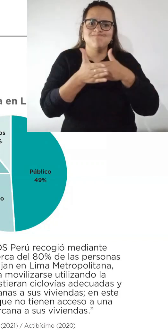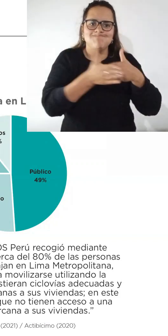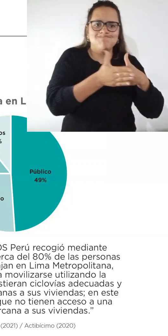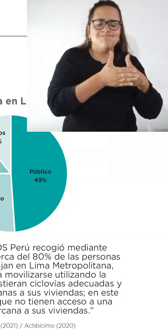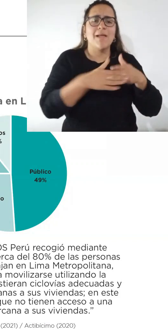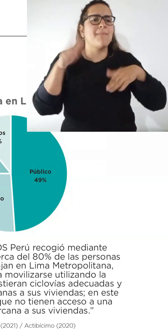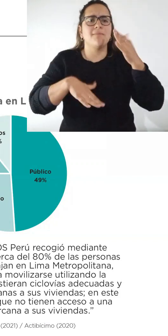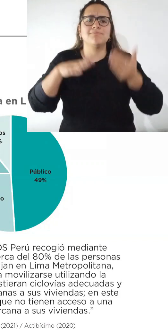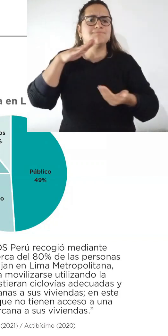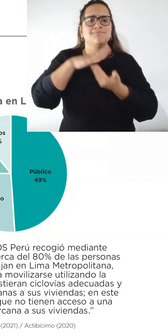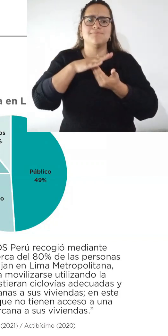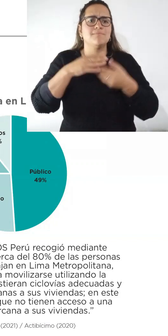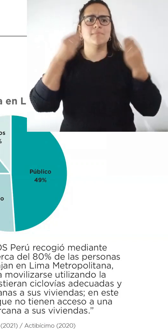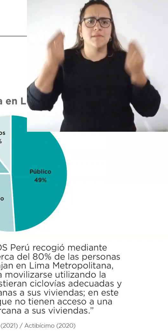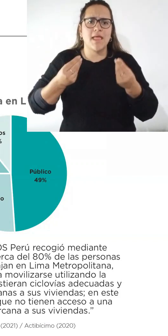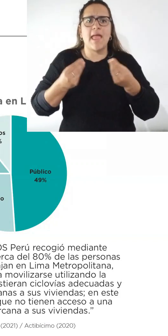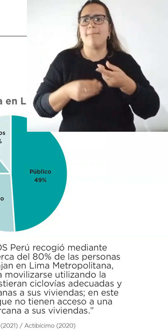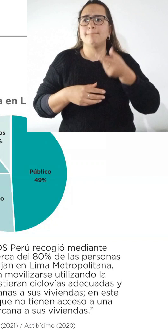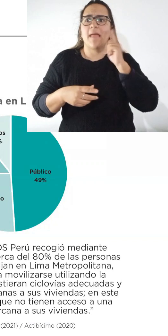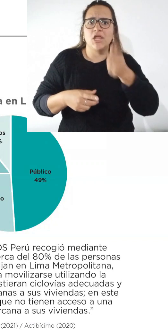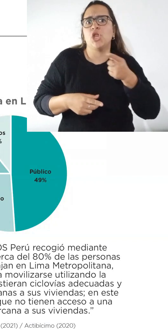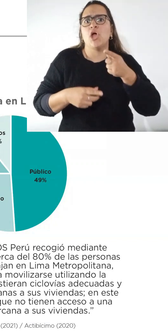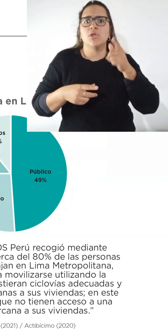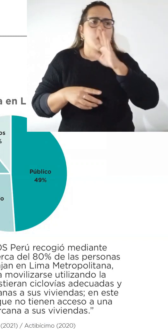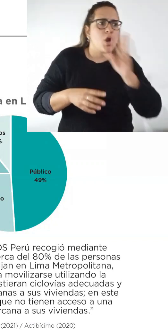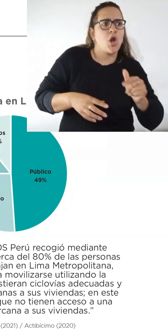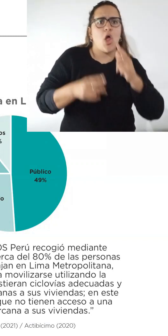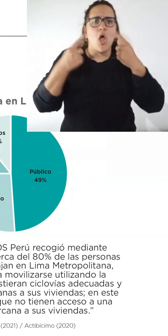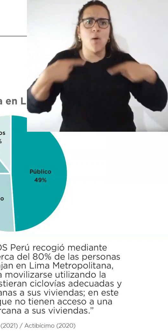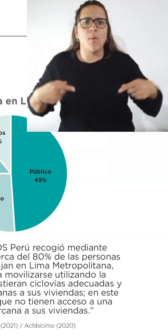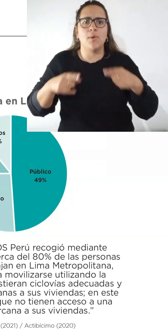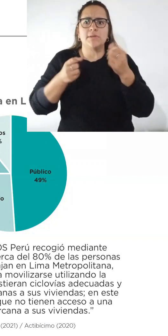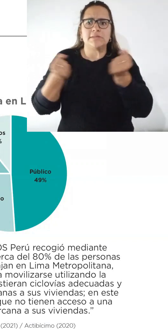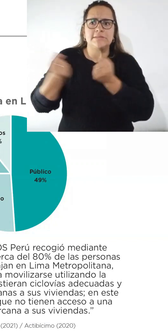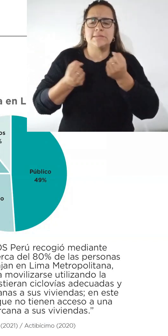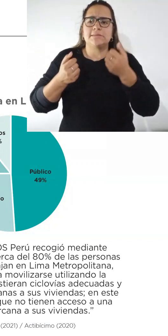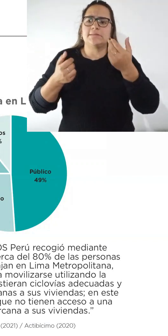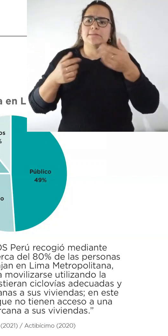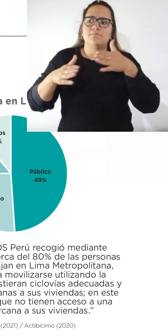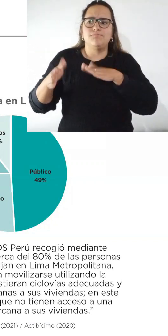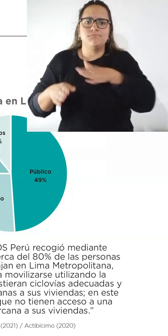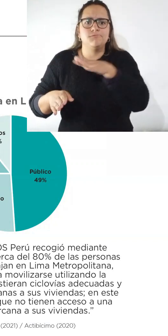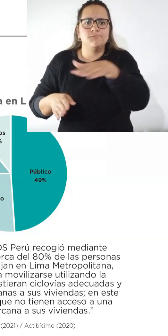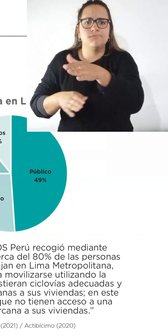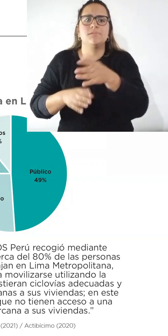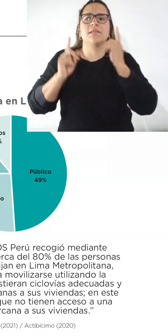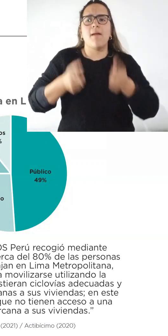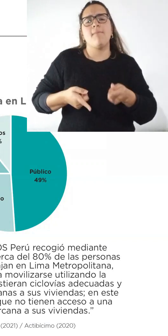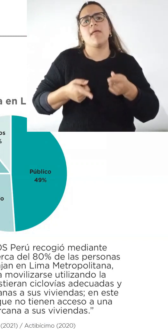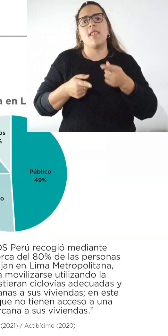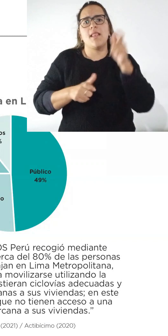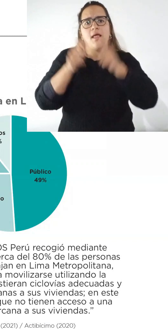el uso de la bicicleta en Lima y es principalmente la inseguridad en términos viales y en